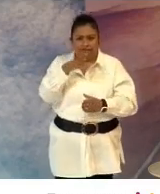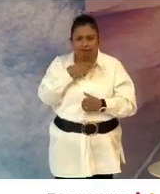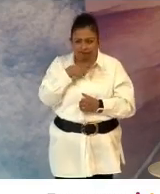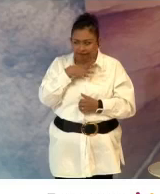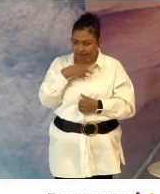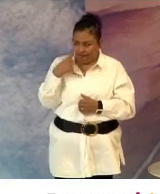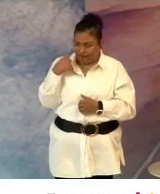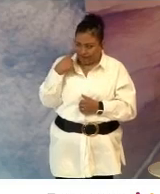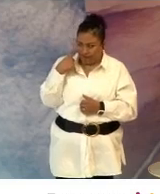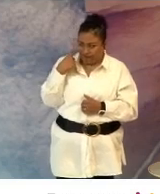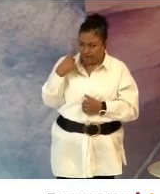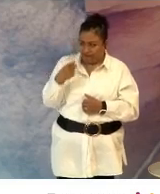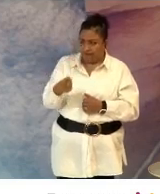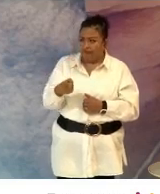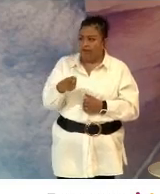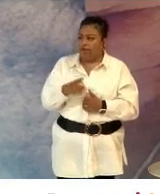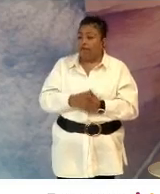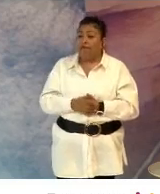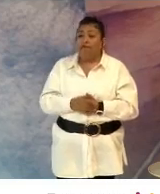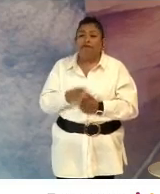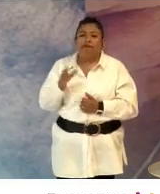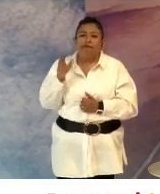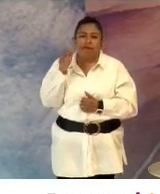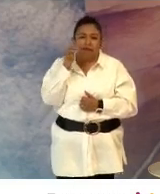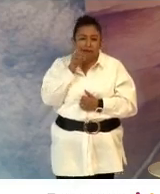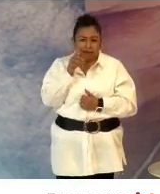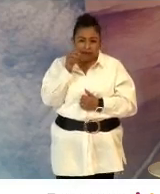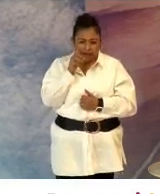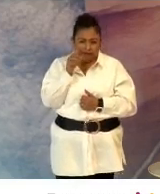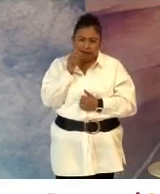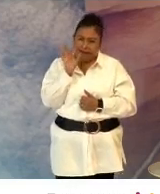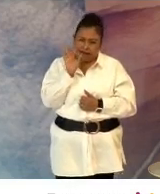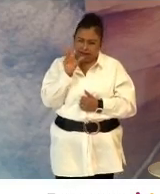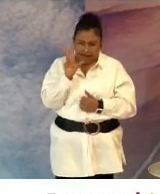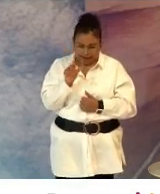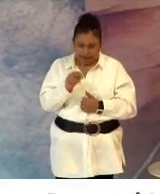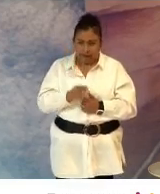que aparece en nuestros portafolios, aunque no siempre.